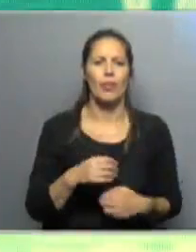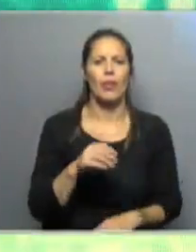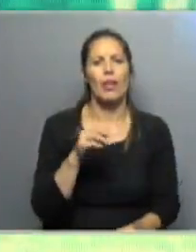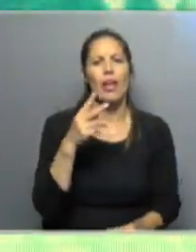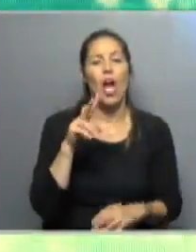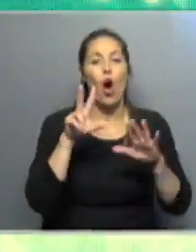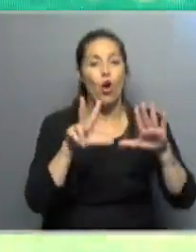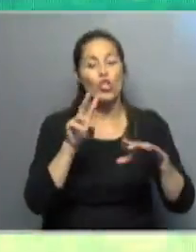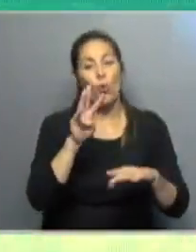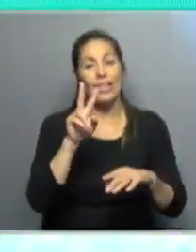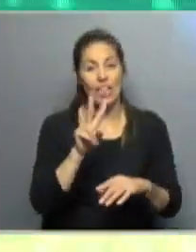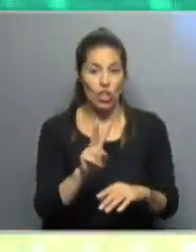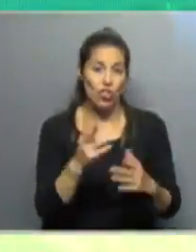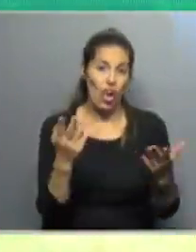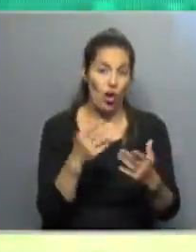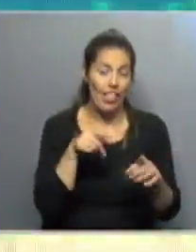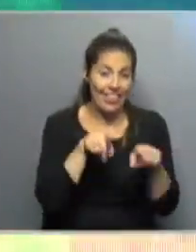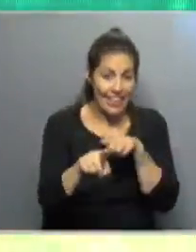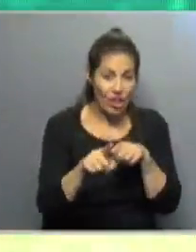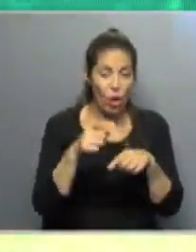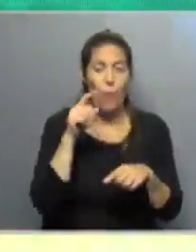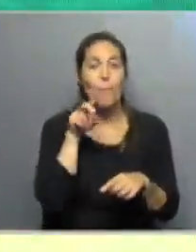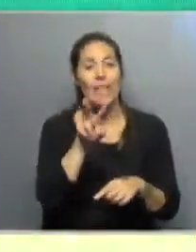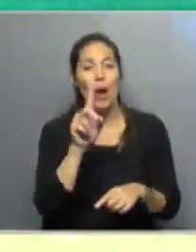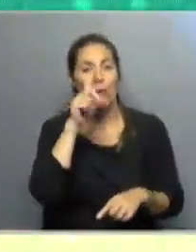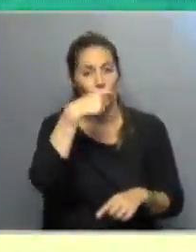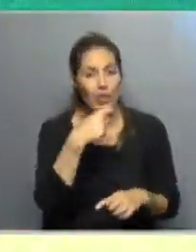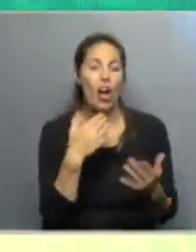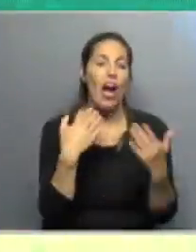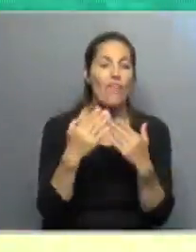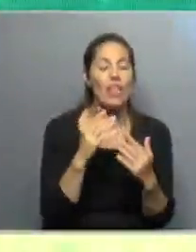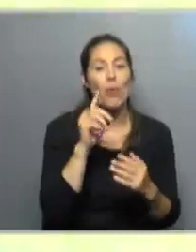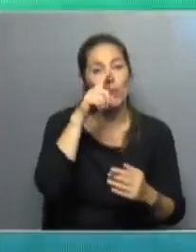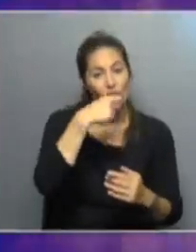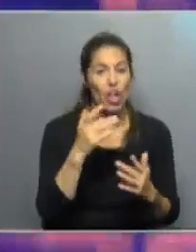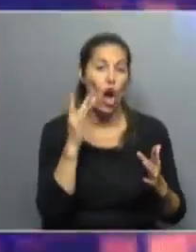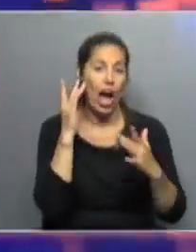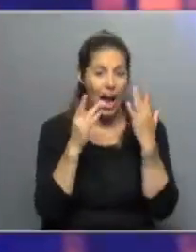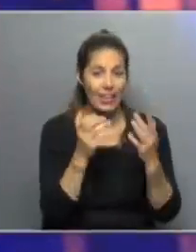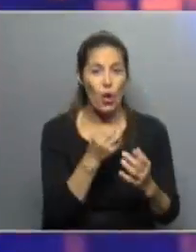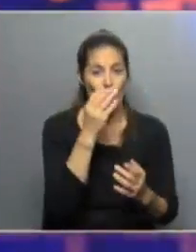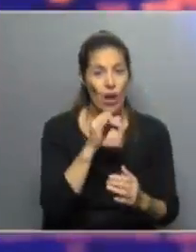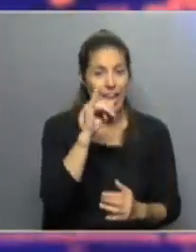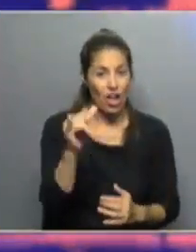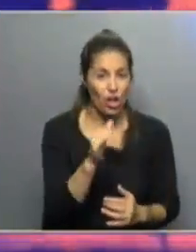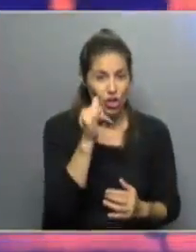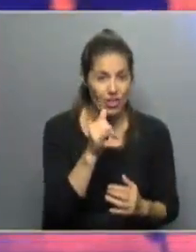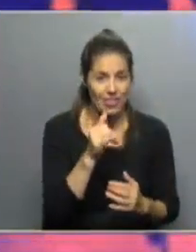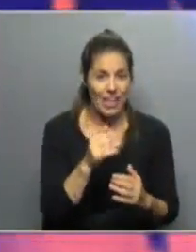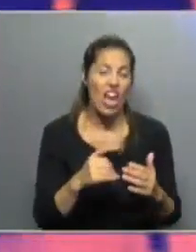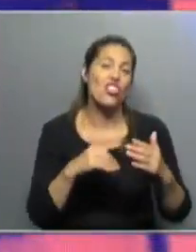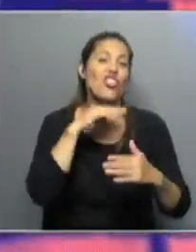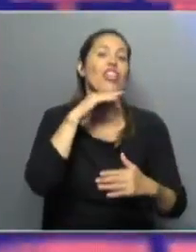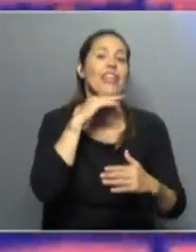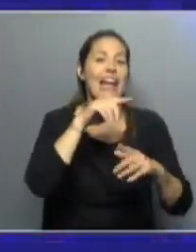Y seguimos en vivo en Mirá Montevideo. Hablemos de Montevideo de las Artes. Llegan buenas noticias. Está llena la Sala Verdi en este